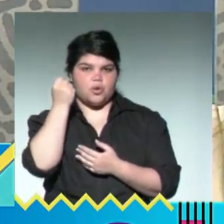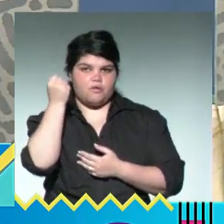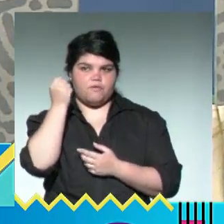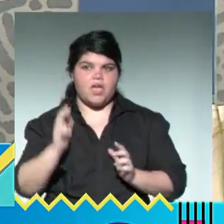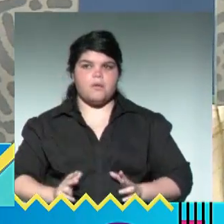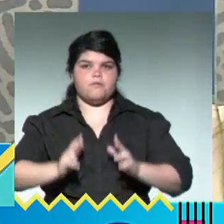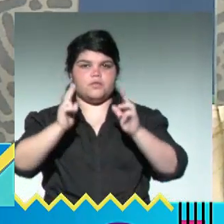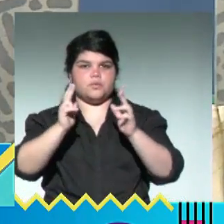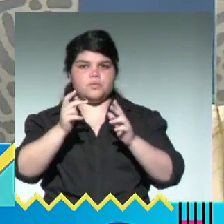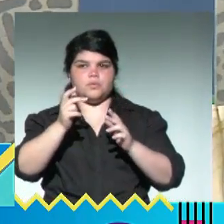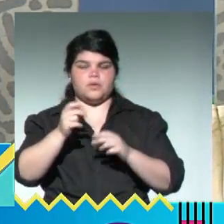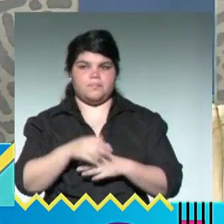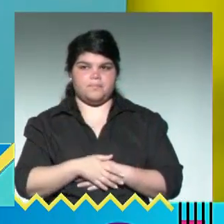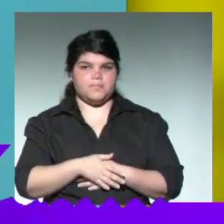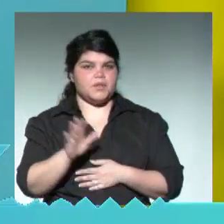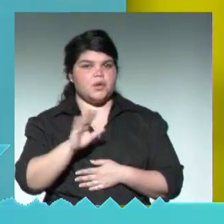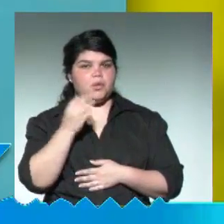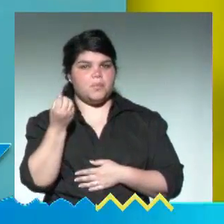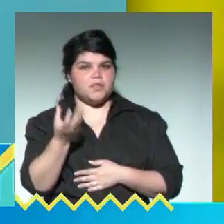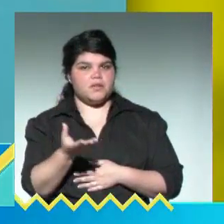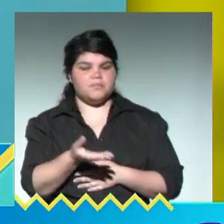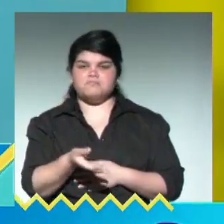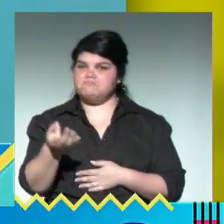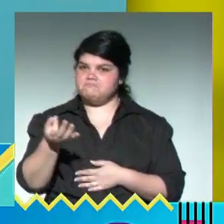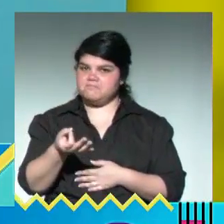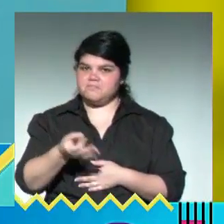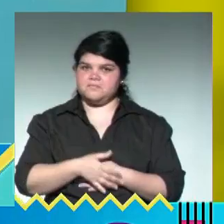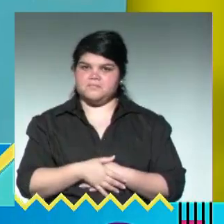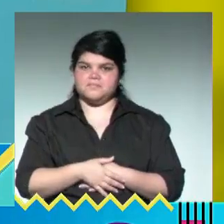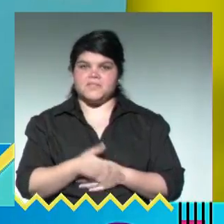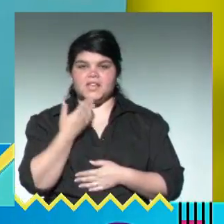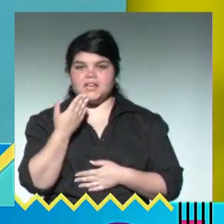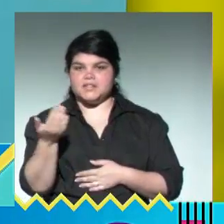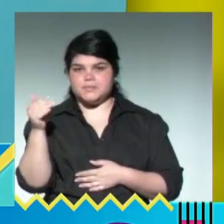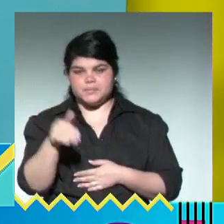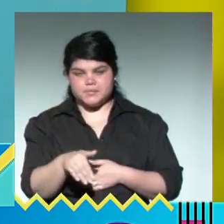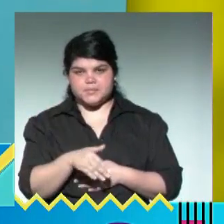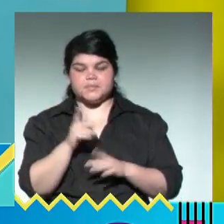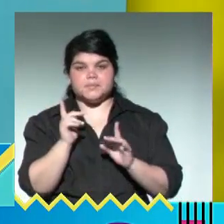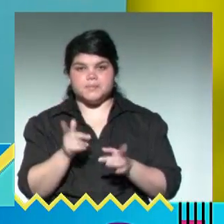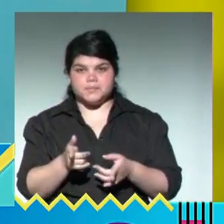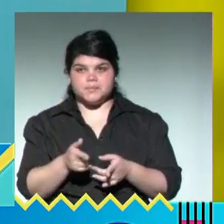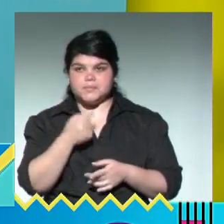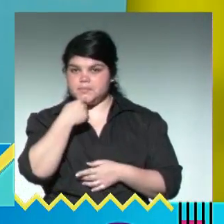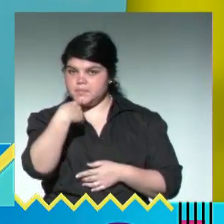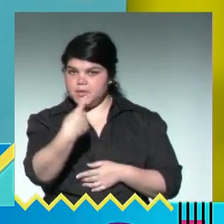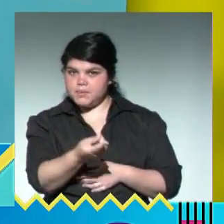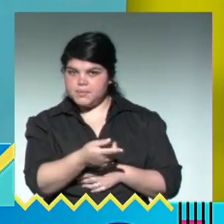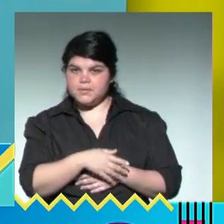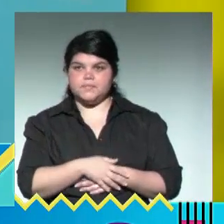presente. ¿Cómo está, Fernanda? Bien, muy bien. Buenas tardes. Gracias por estar acá, y voy a hacerle quizá la pregunta que hacíamos recién, ¿no? ¿De qué nos habla